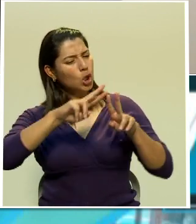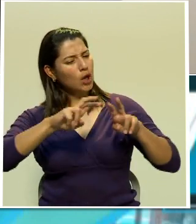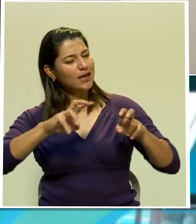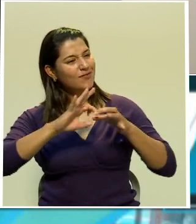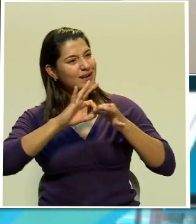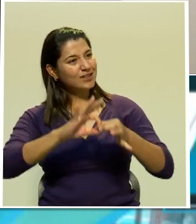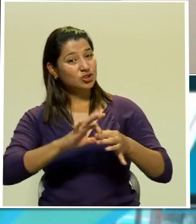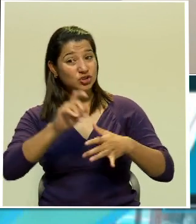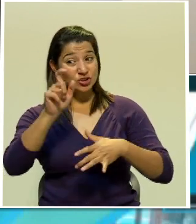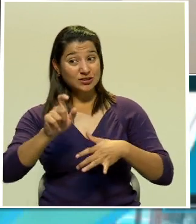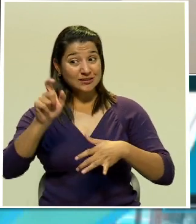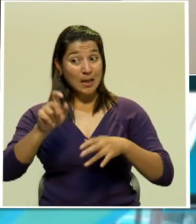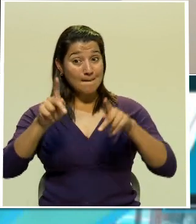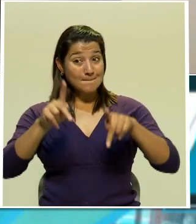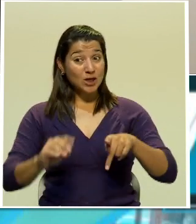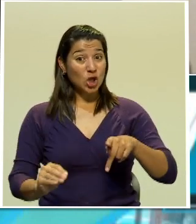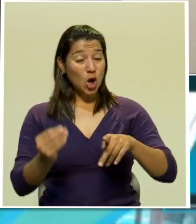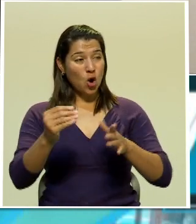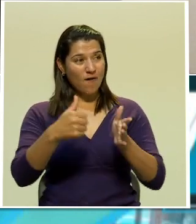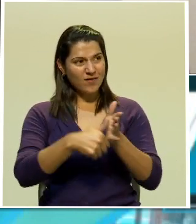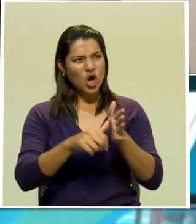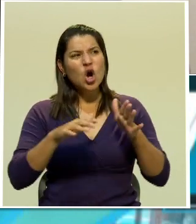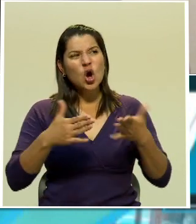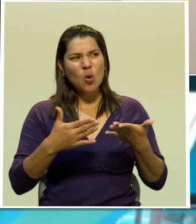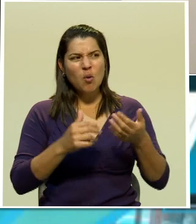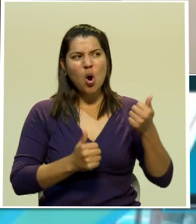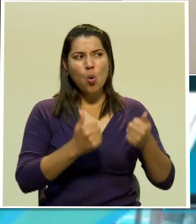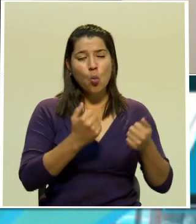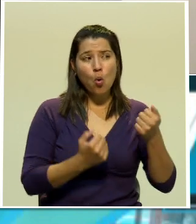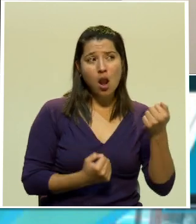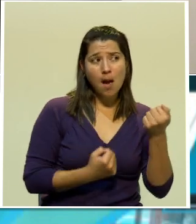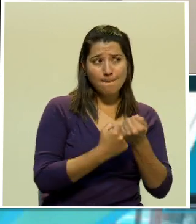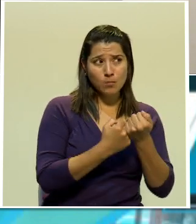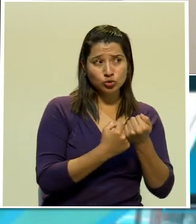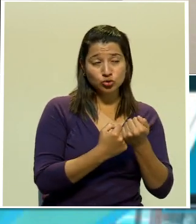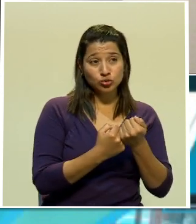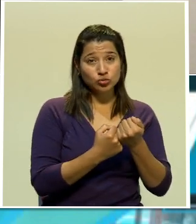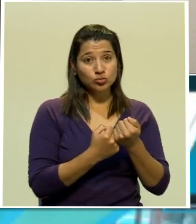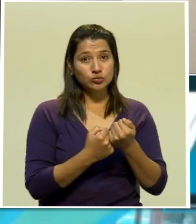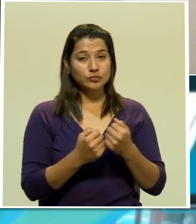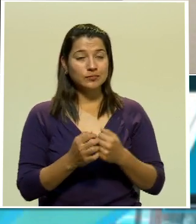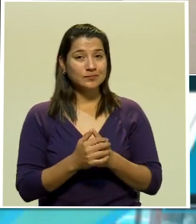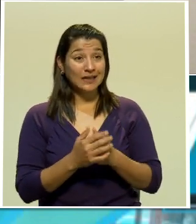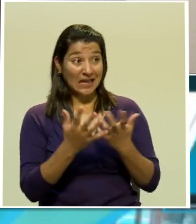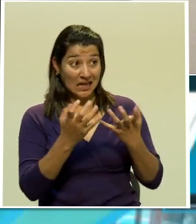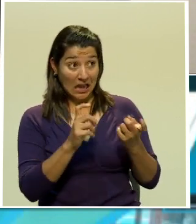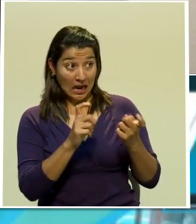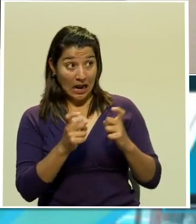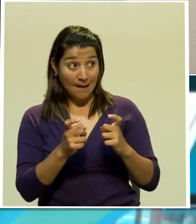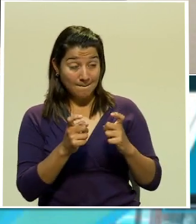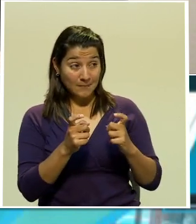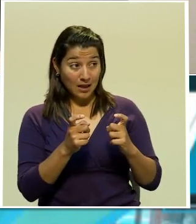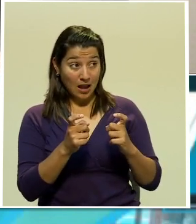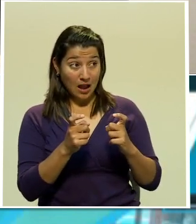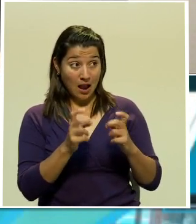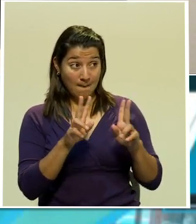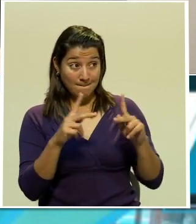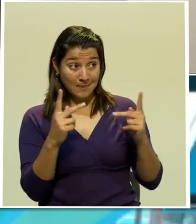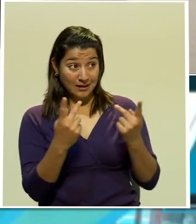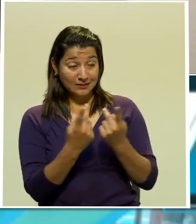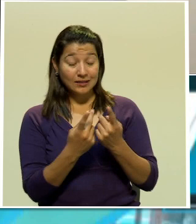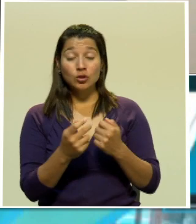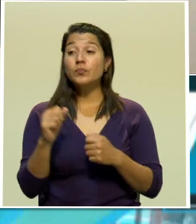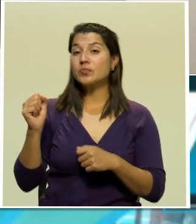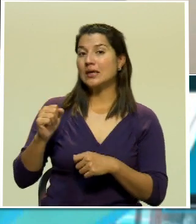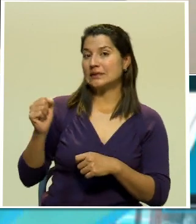funcionó? ¿Hubo, como se espera desde los jóvenes, un mandato de cambio? Sí, Ernesto,